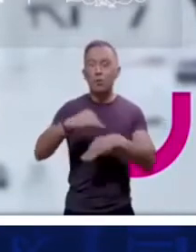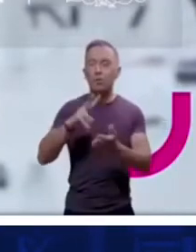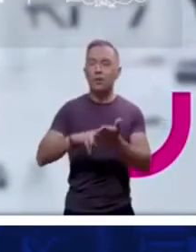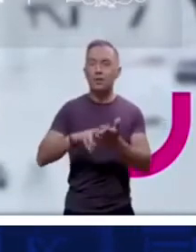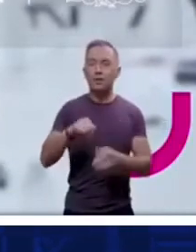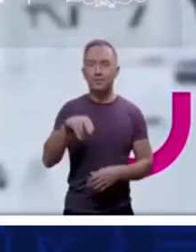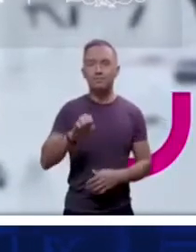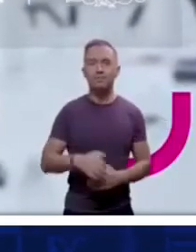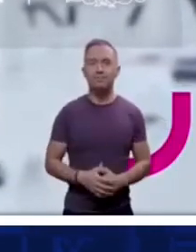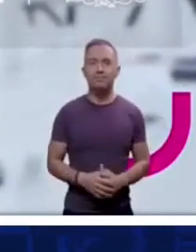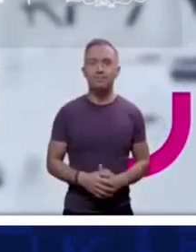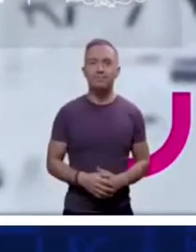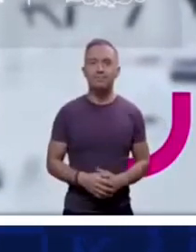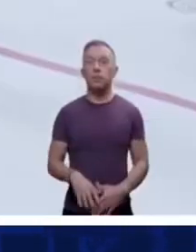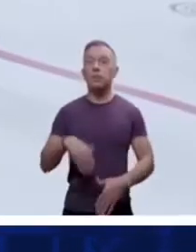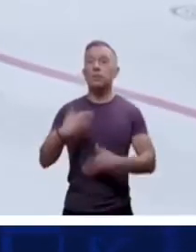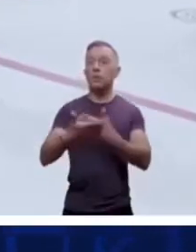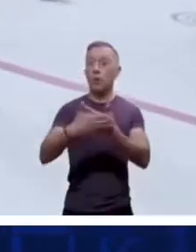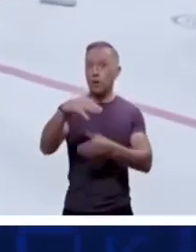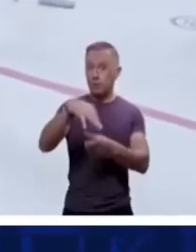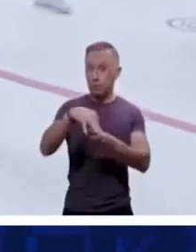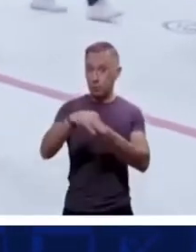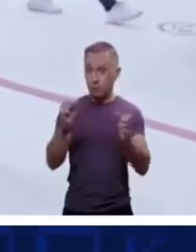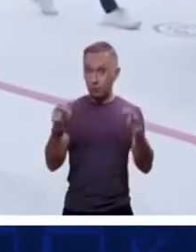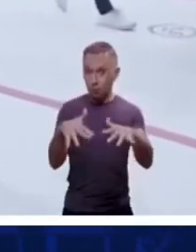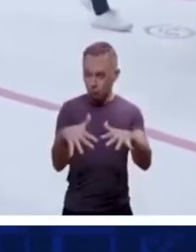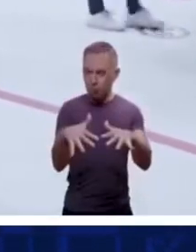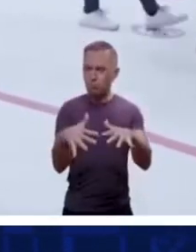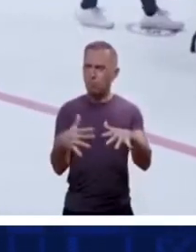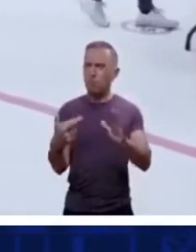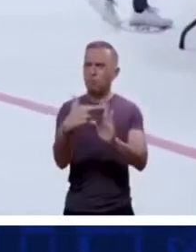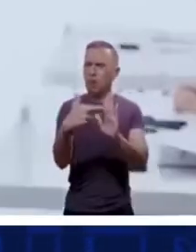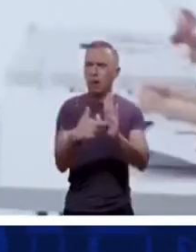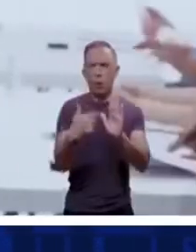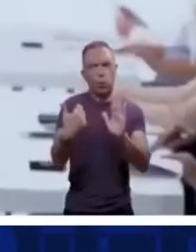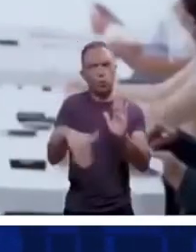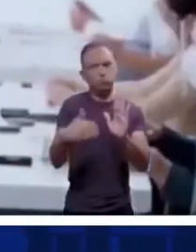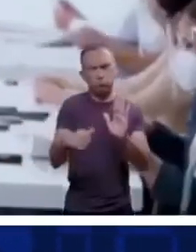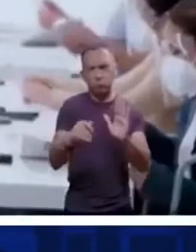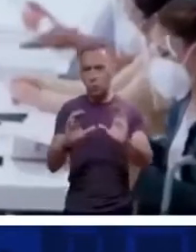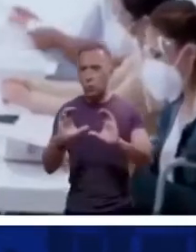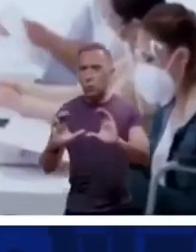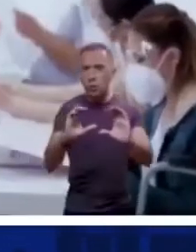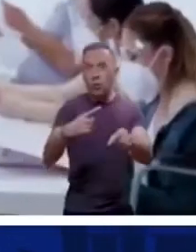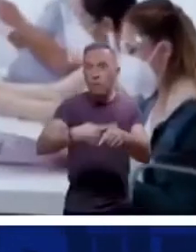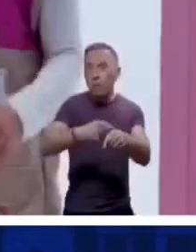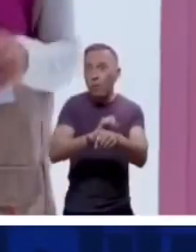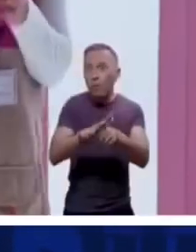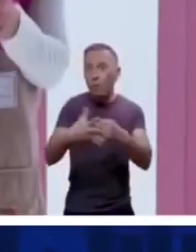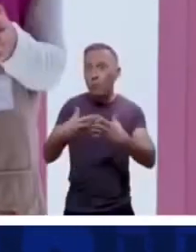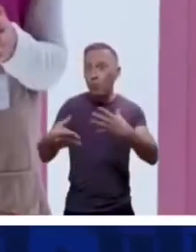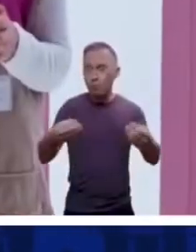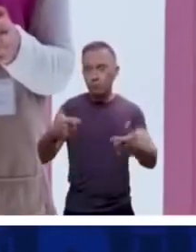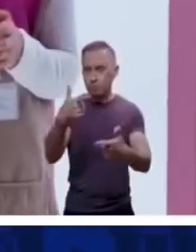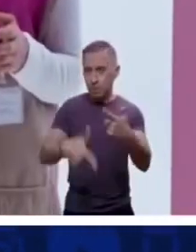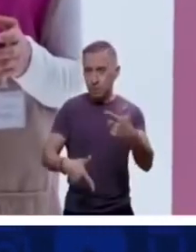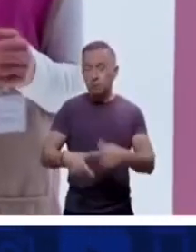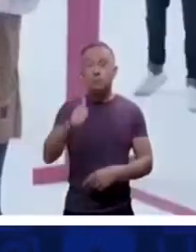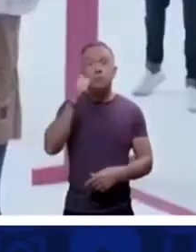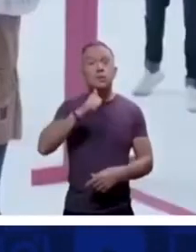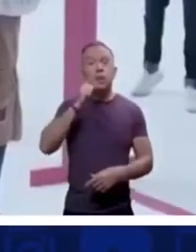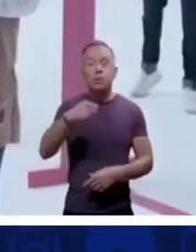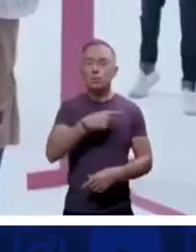por la radio que la radio es maravillosa pues escuche no olvides llevar tu cubrebocas acude con todas las medidas de sanidad